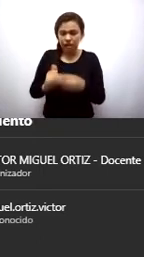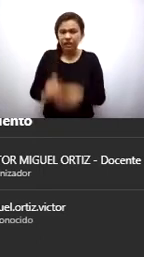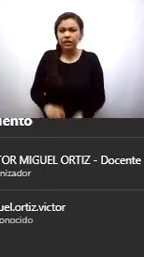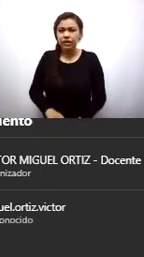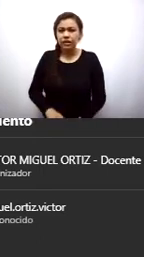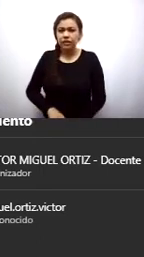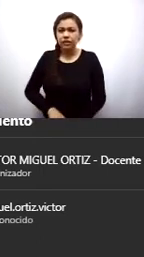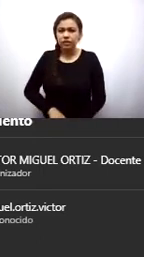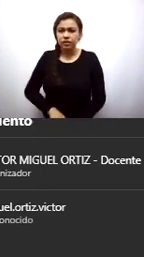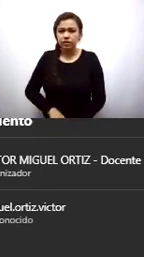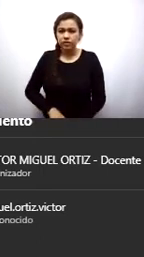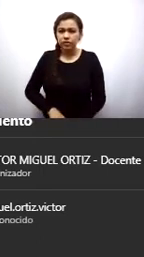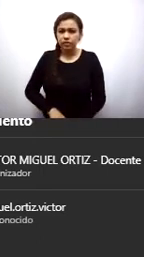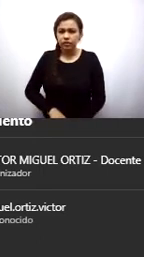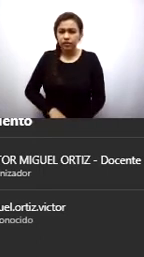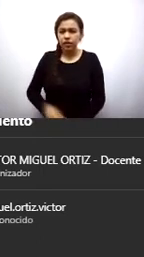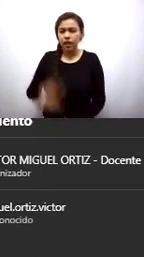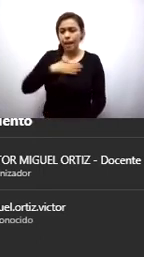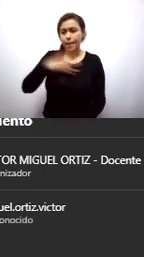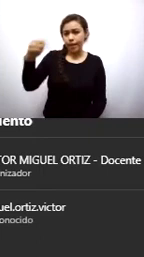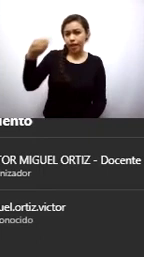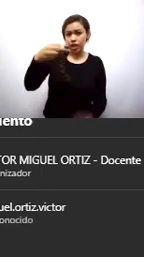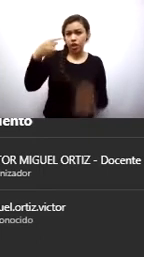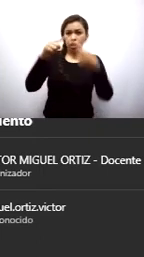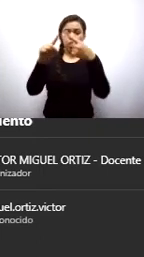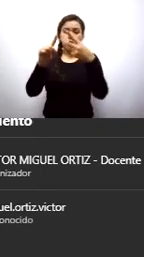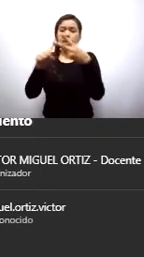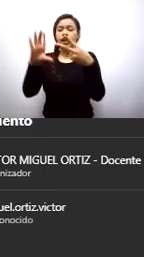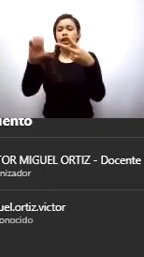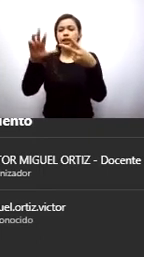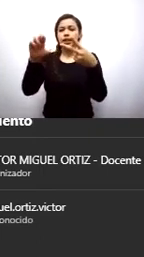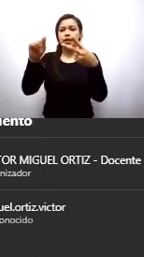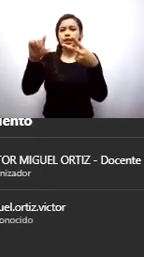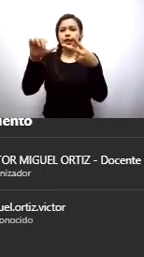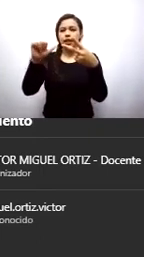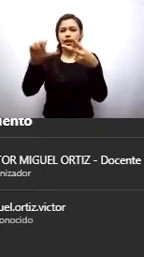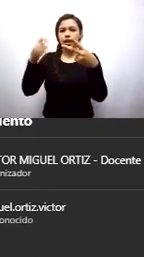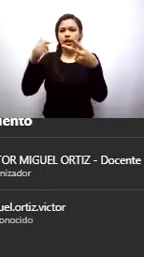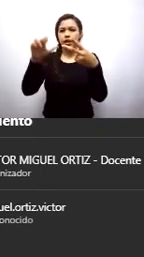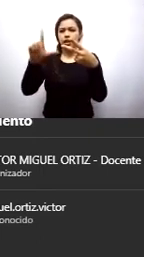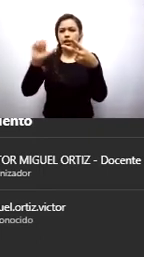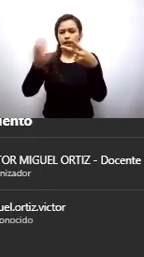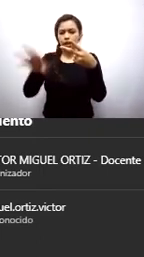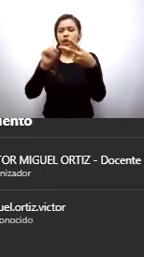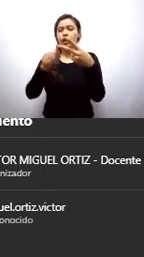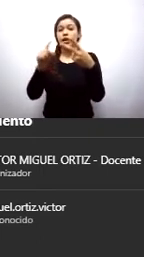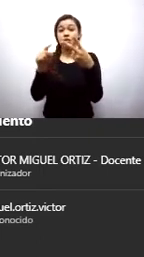quienes ya estamos. Por ejemplo, está mi nombre, está el de Cristian Aguilar, y aquí cada quien, sin la